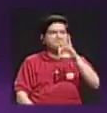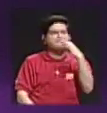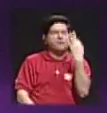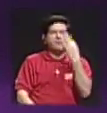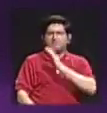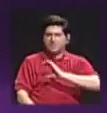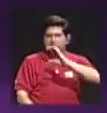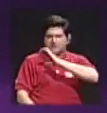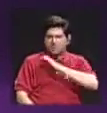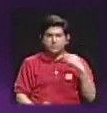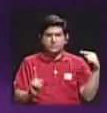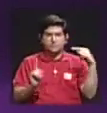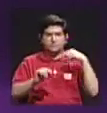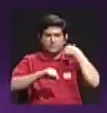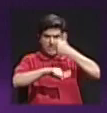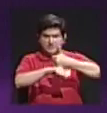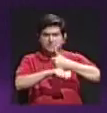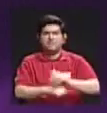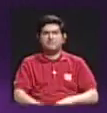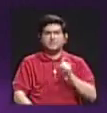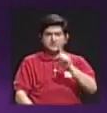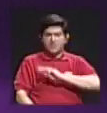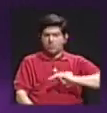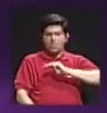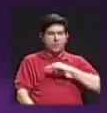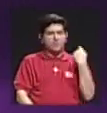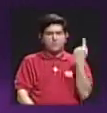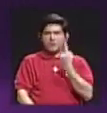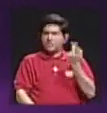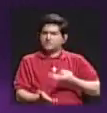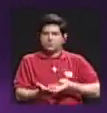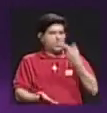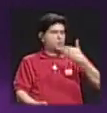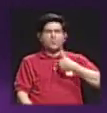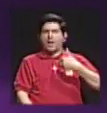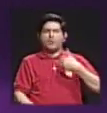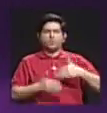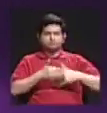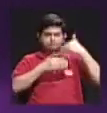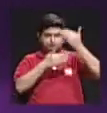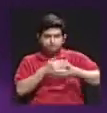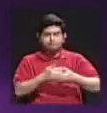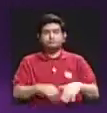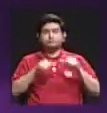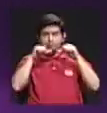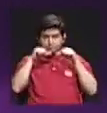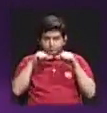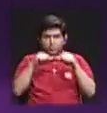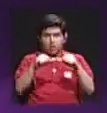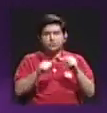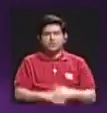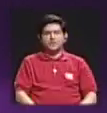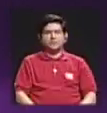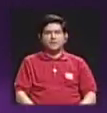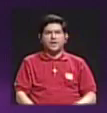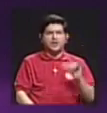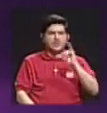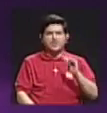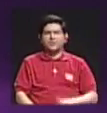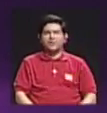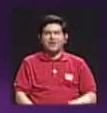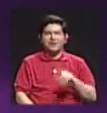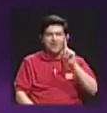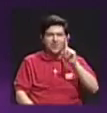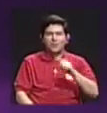de comportamiento, establece una moral como la única moral válida, y de ahí en adelante podemos seguir como en las hojas de una